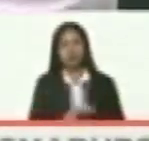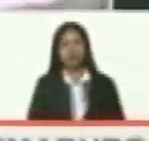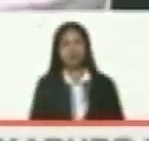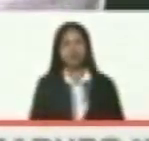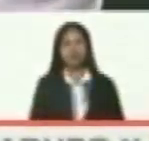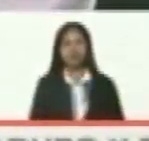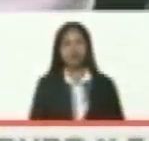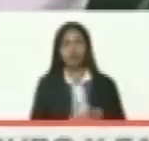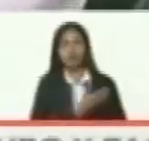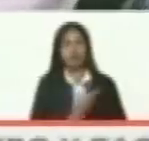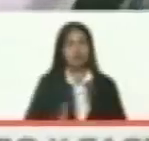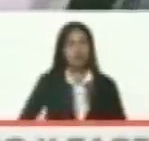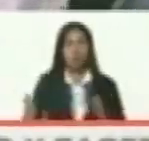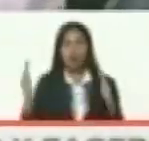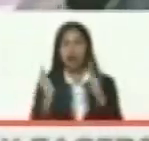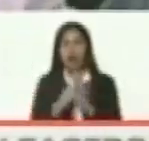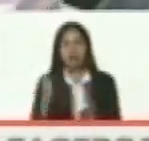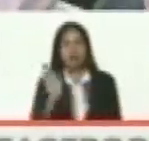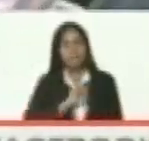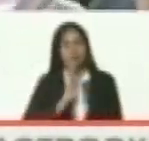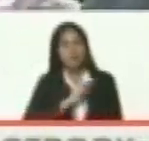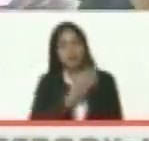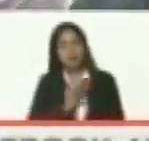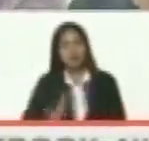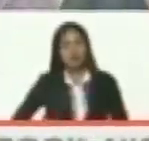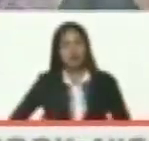está usted en su casa.